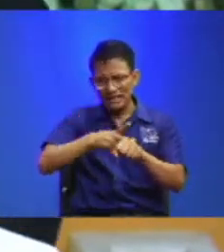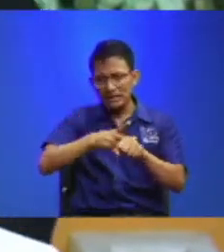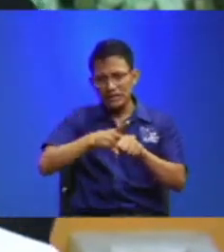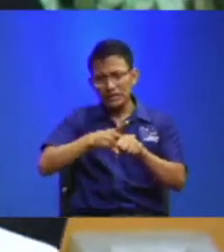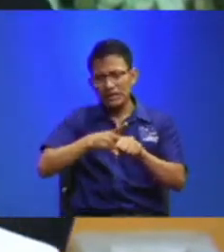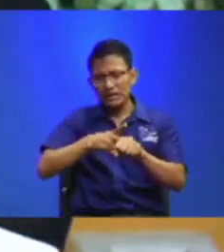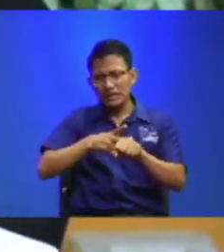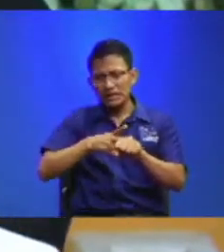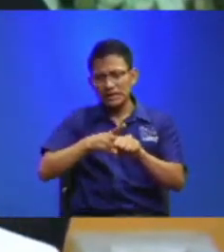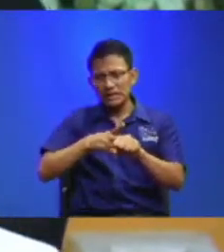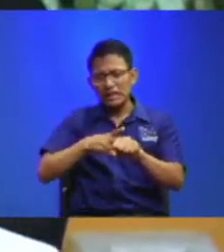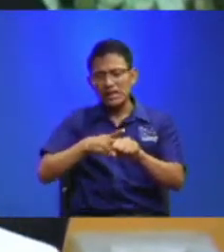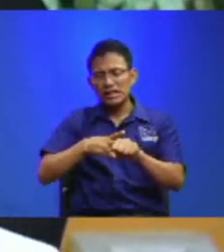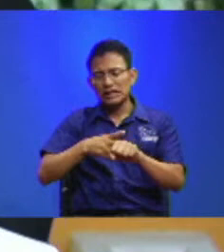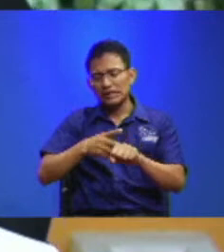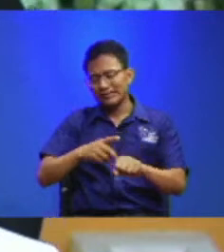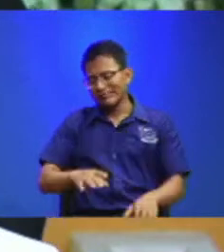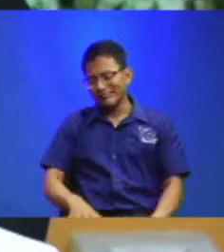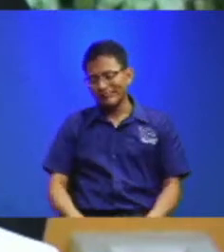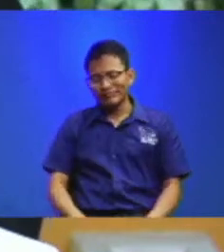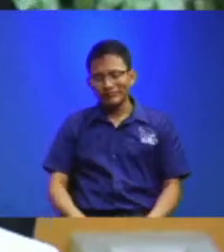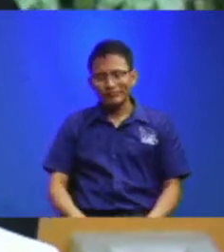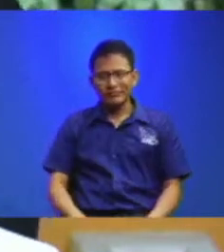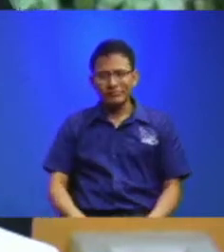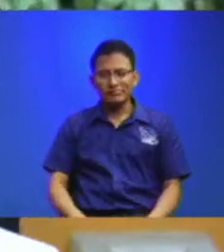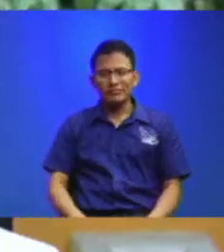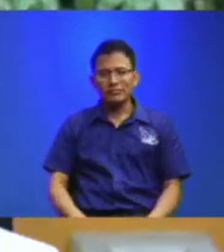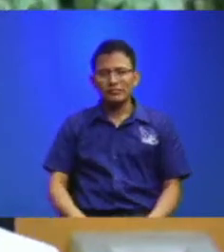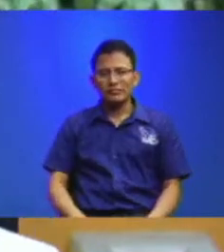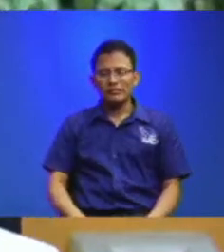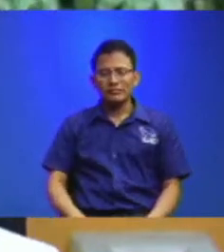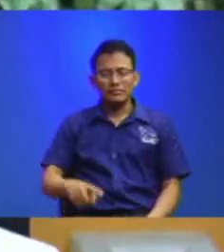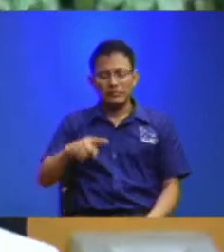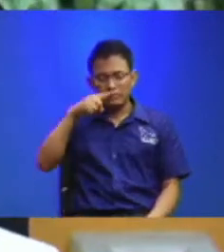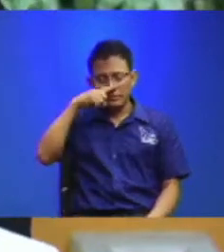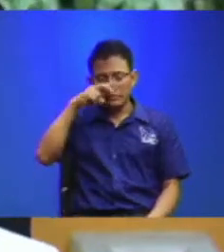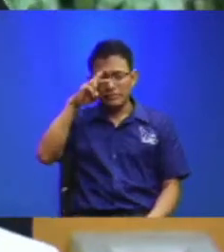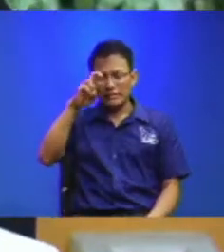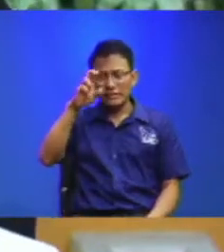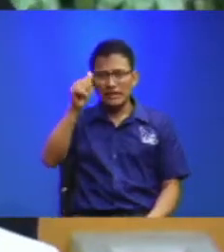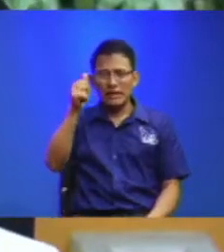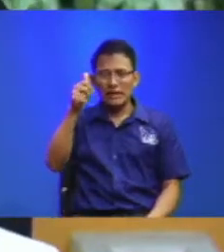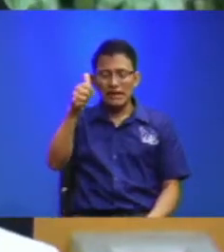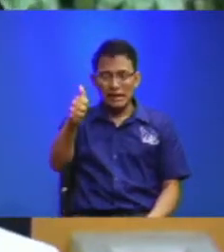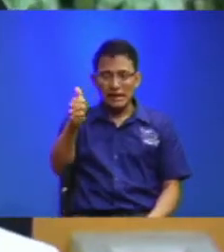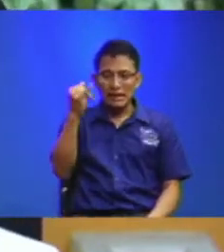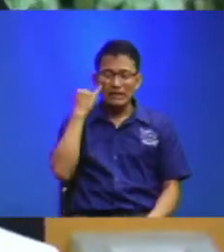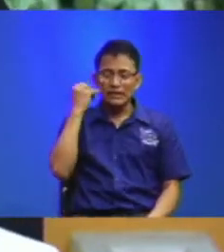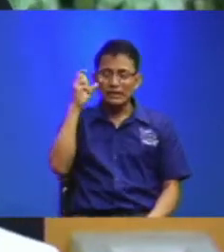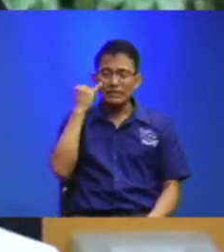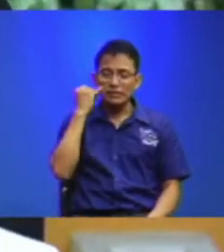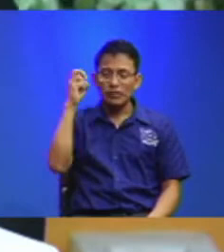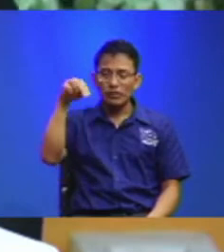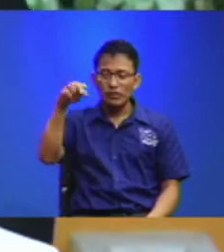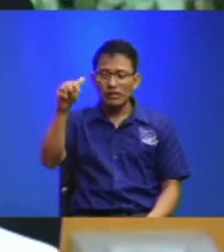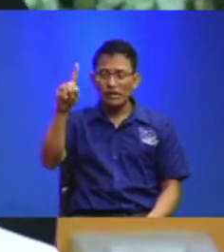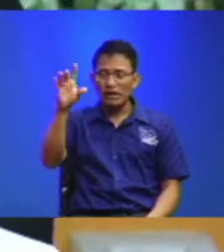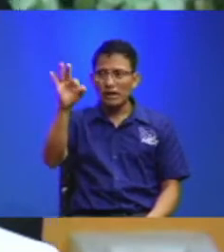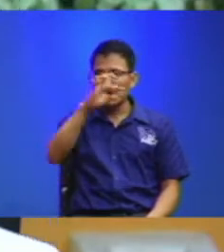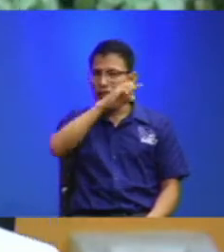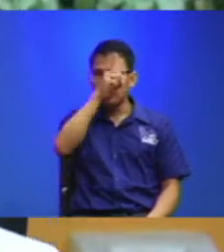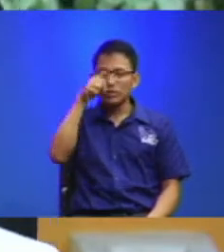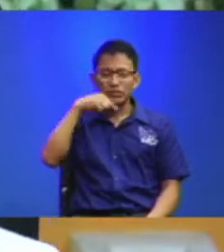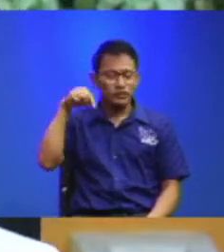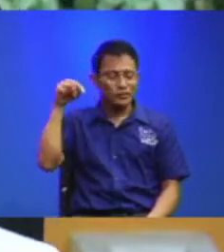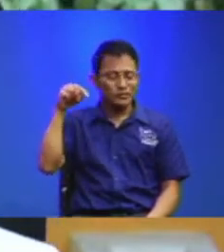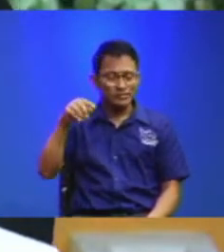la totalidad de la iglesia levantaría la mano y se recordaría de aquel que les traicionó en una o en